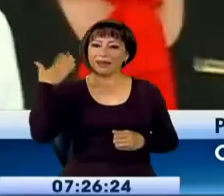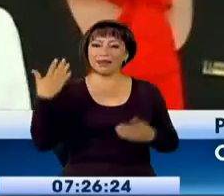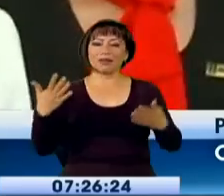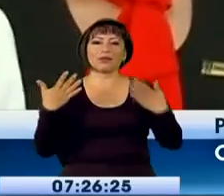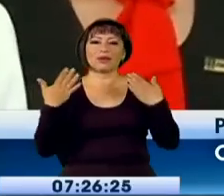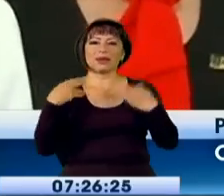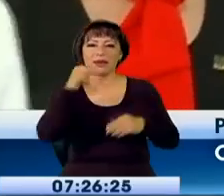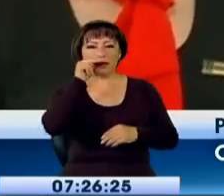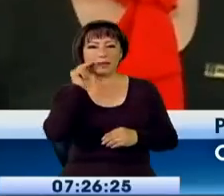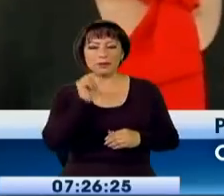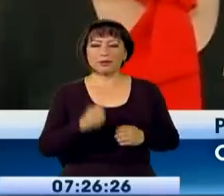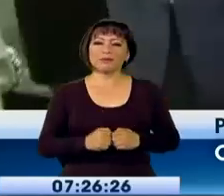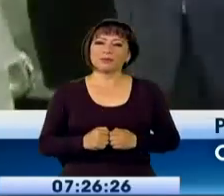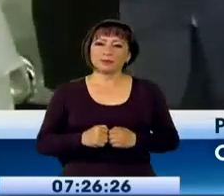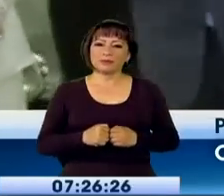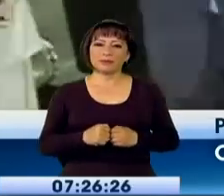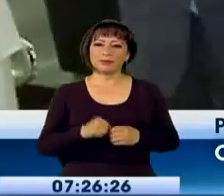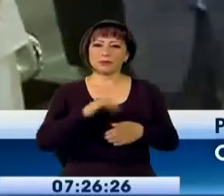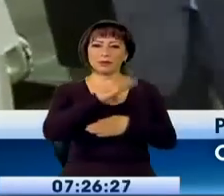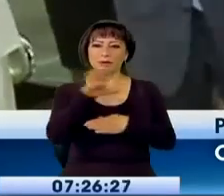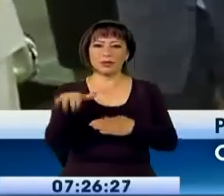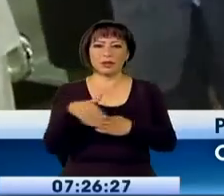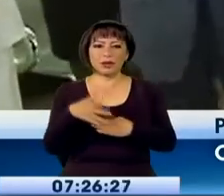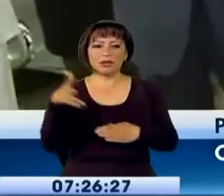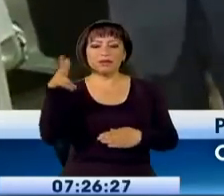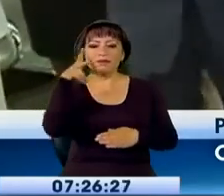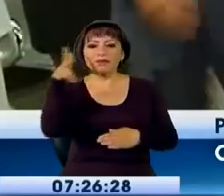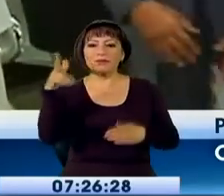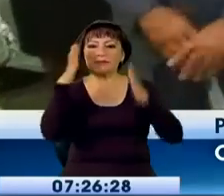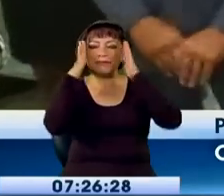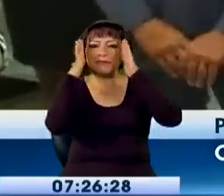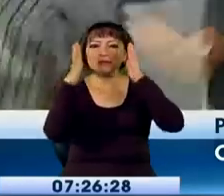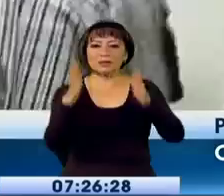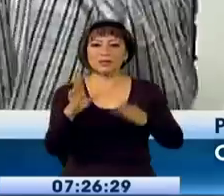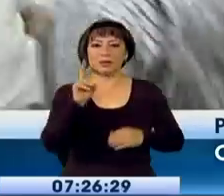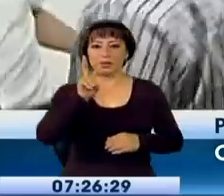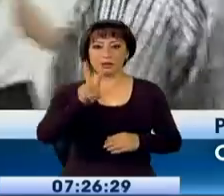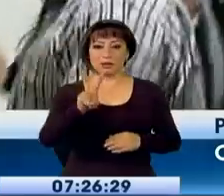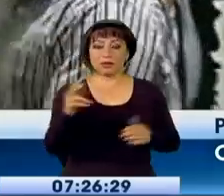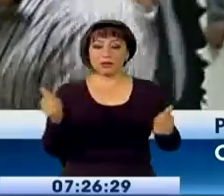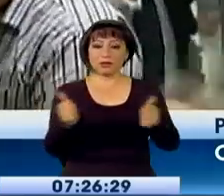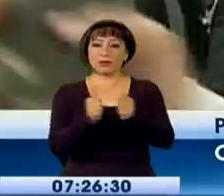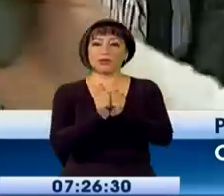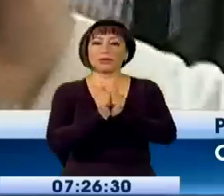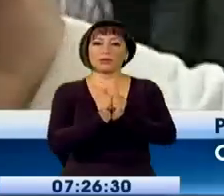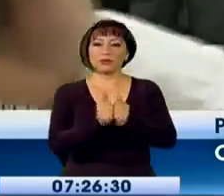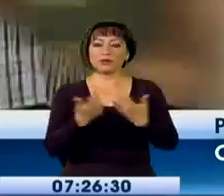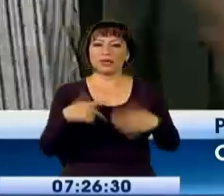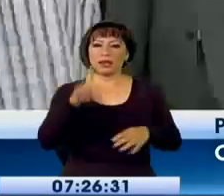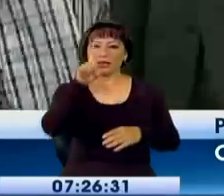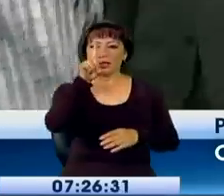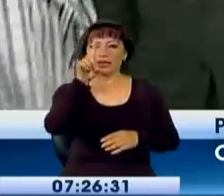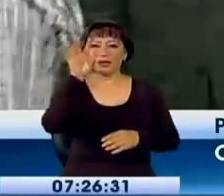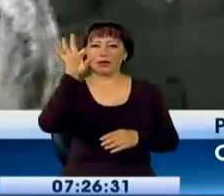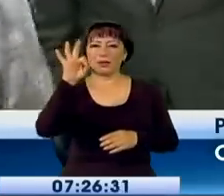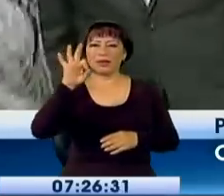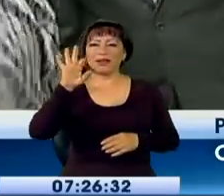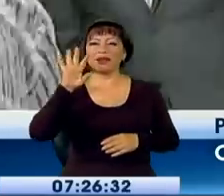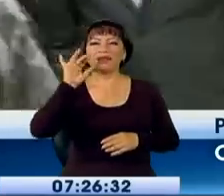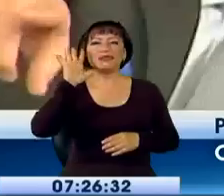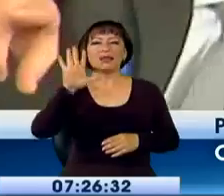se concentraron primero en el instante político inusual, a vísperas de los 195 años de la